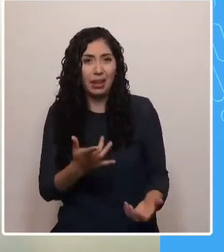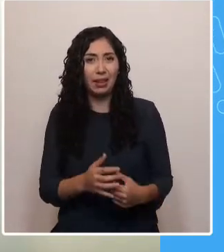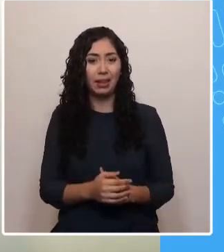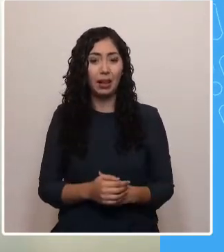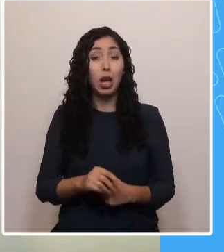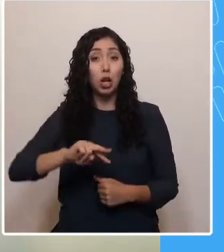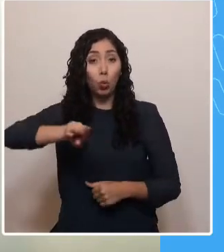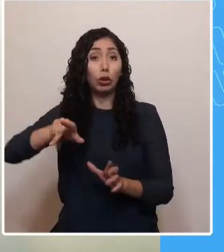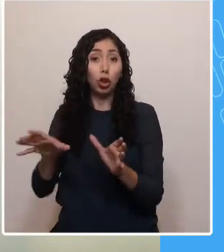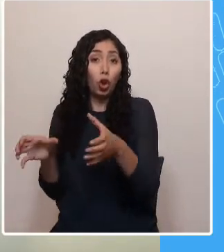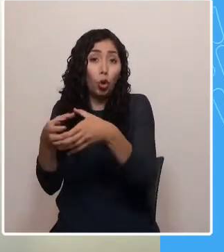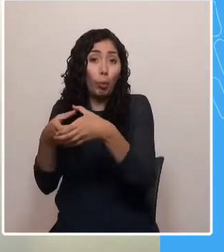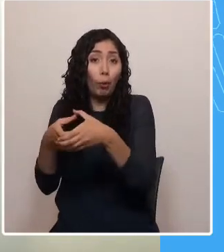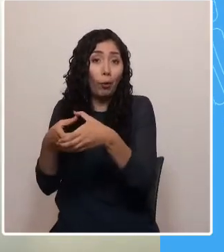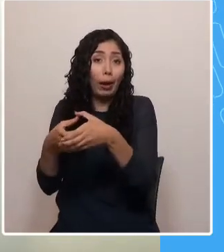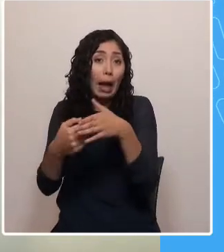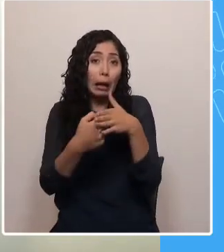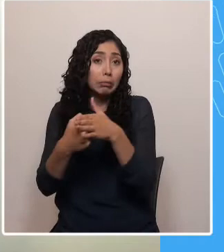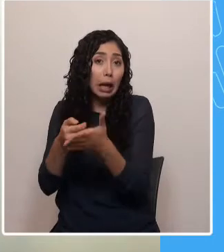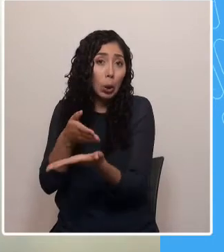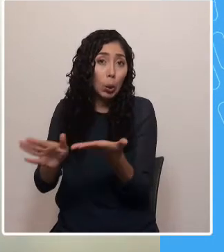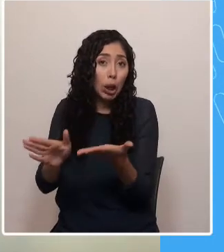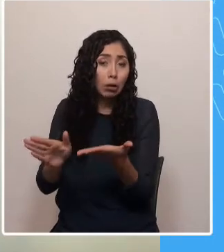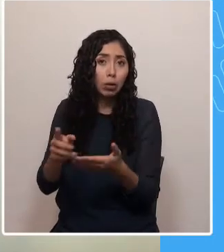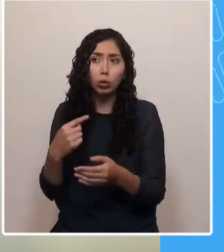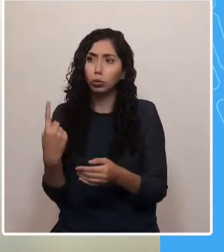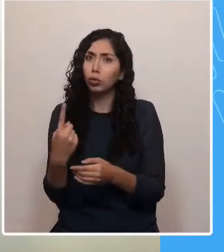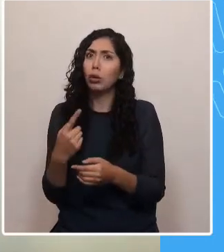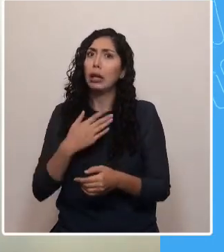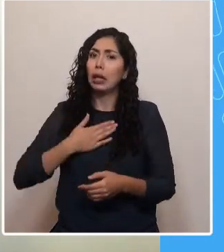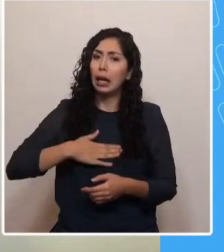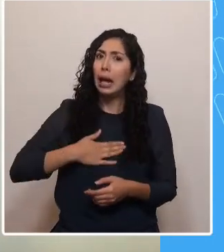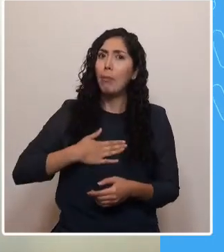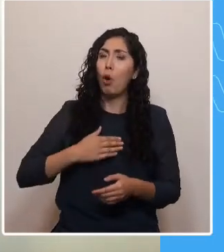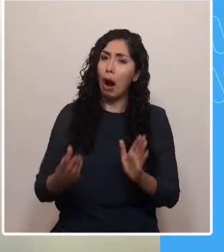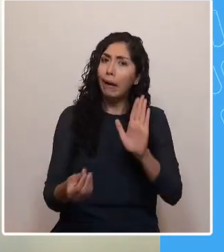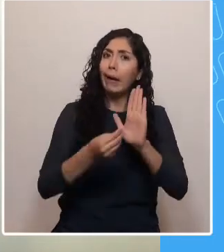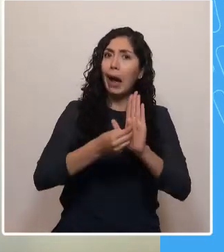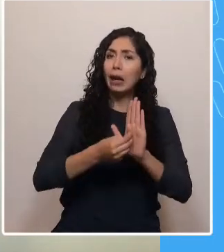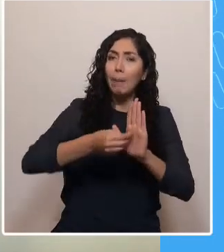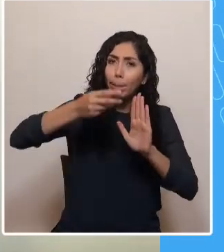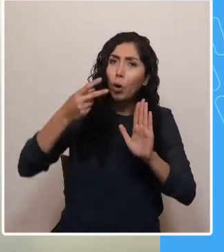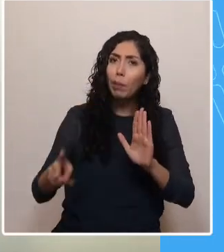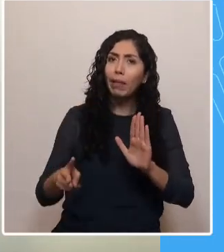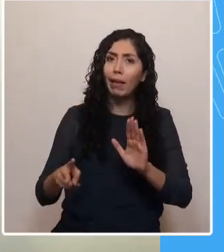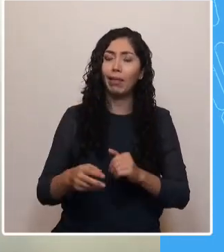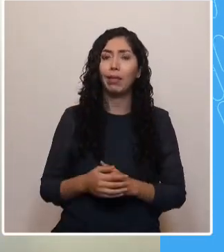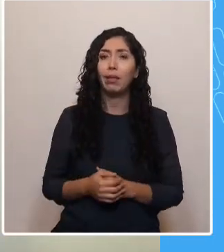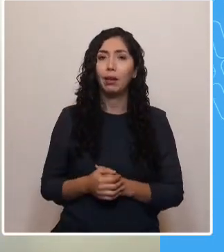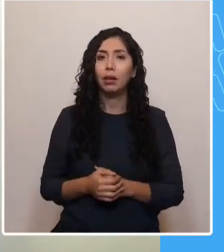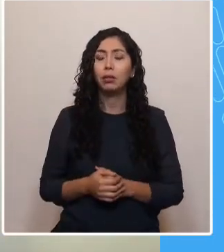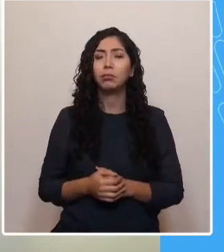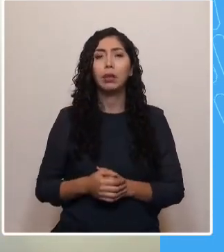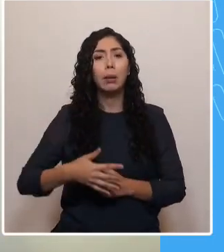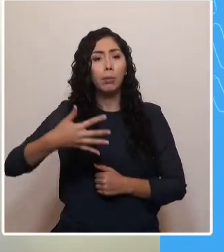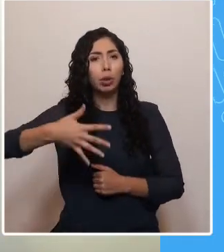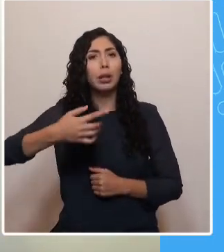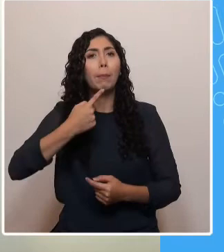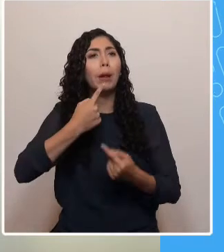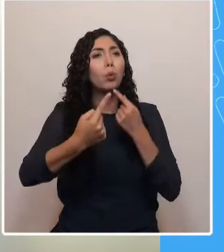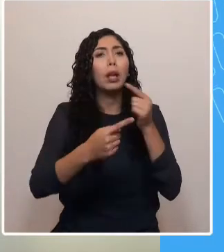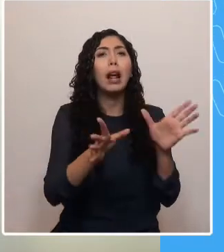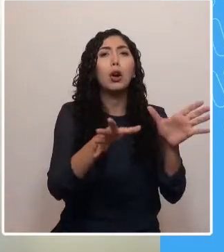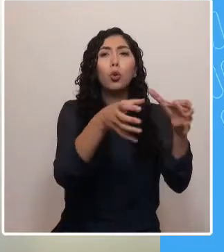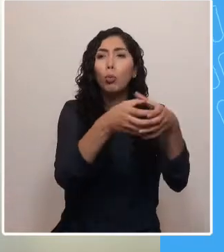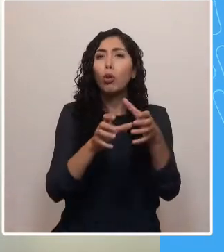nuestro sector, que insistió hasta el cansancio en la inclusión de la fuerza de propiedad en este derecho. Y sería importante preguntarle también a agrupaciones de artistas qué es